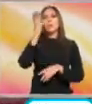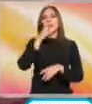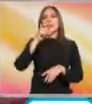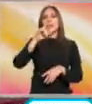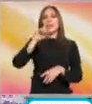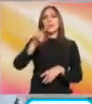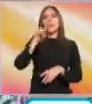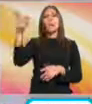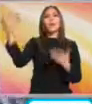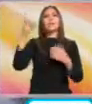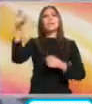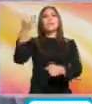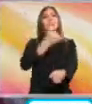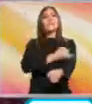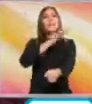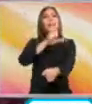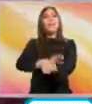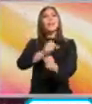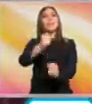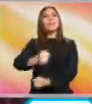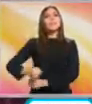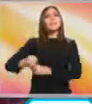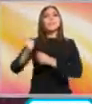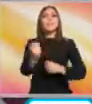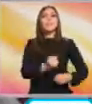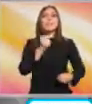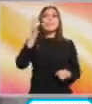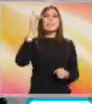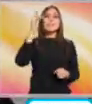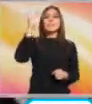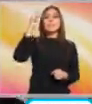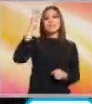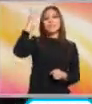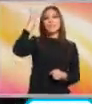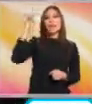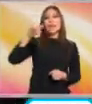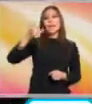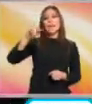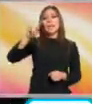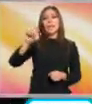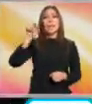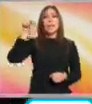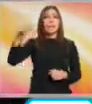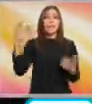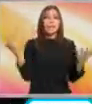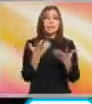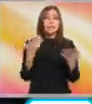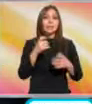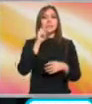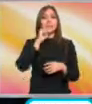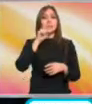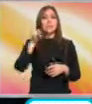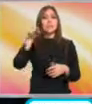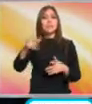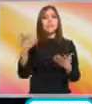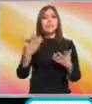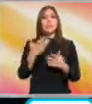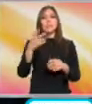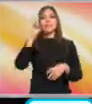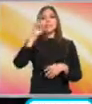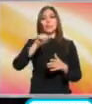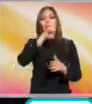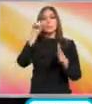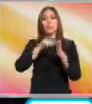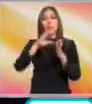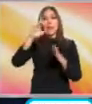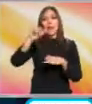donde antes habían... Pues que era pueblo y había, pues pasaba el canal de la Viga, ¿no? El canal de la Viga era algo muy